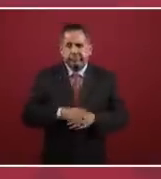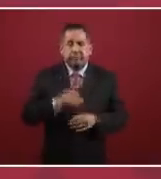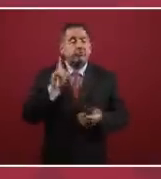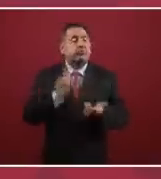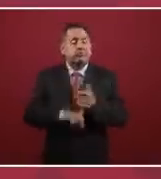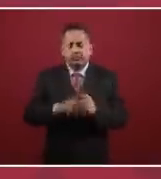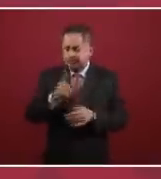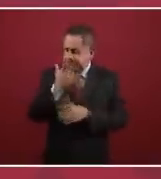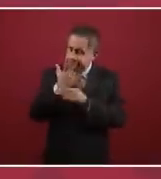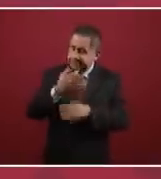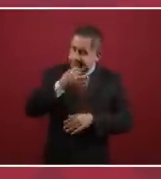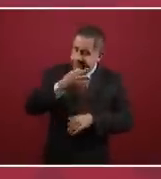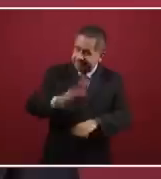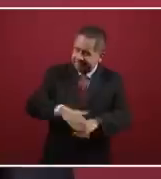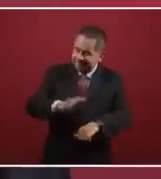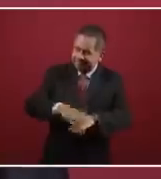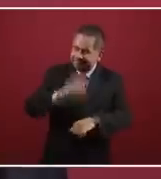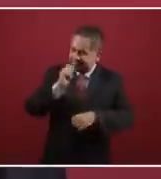Prohibido